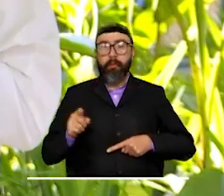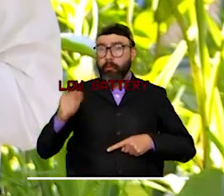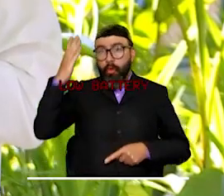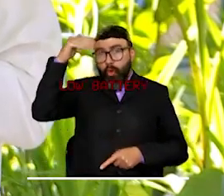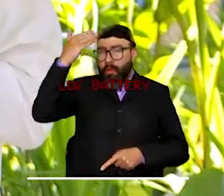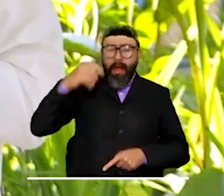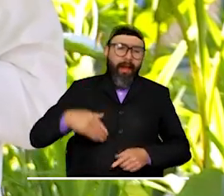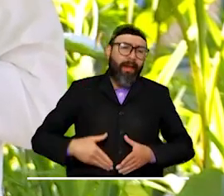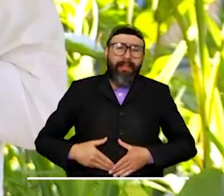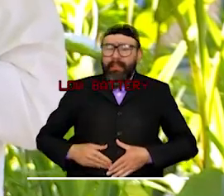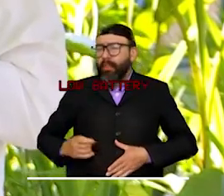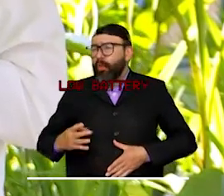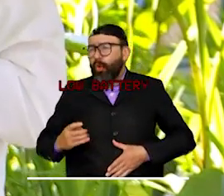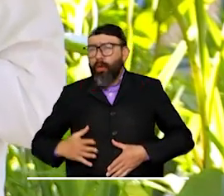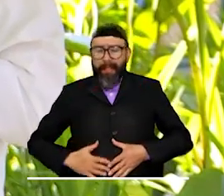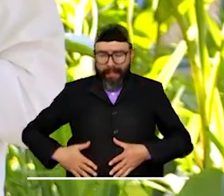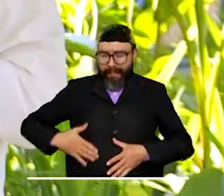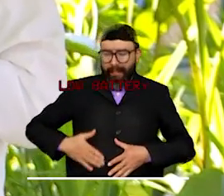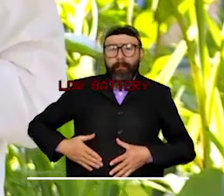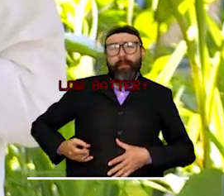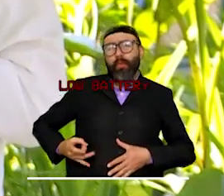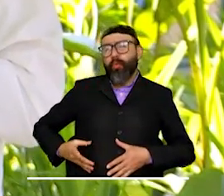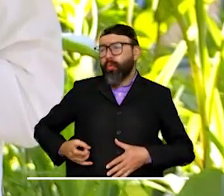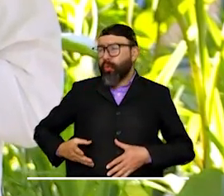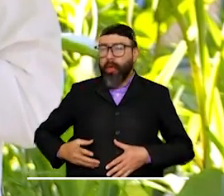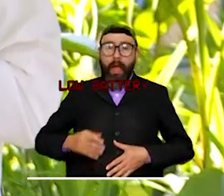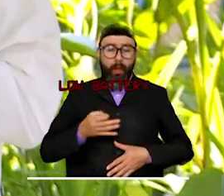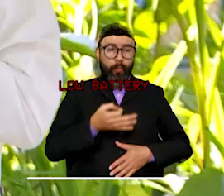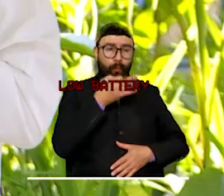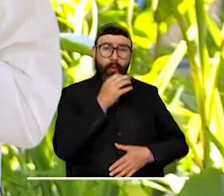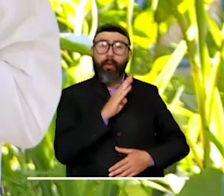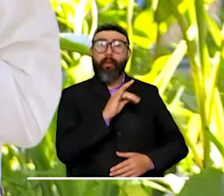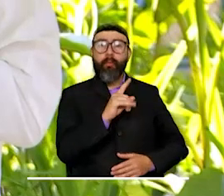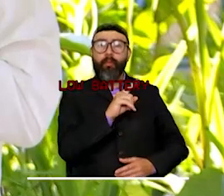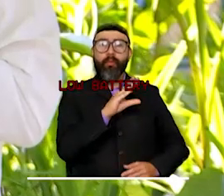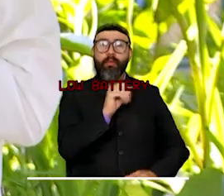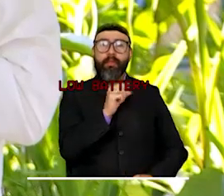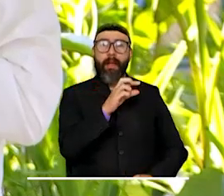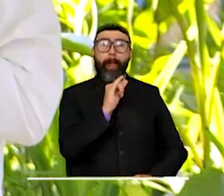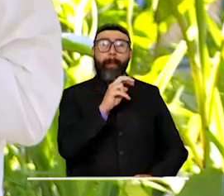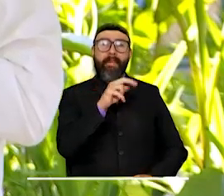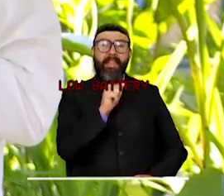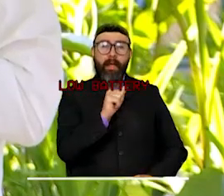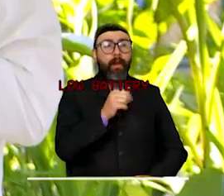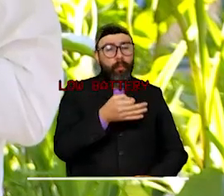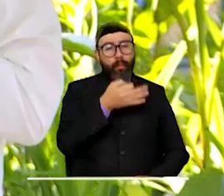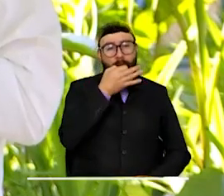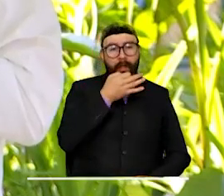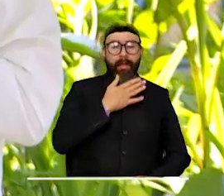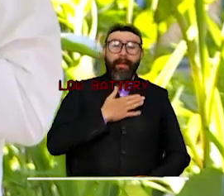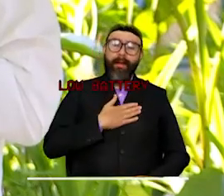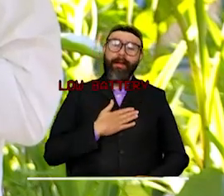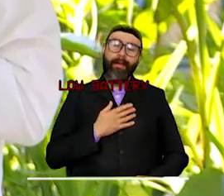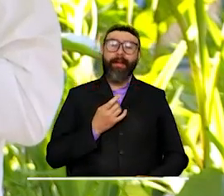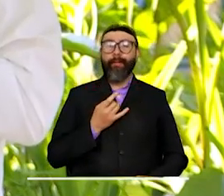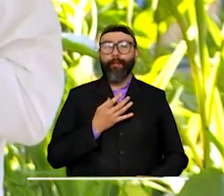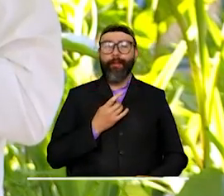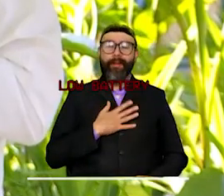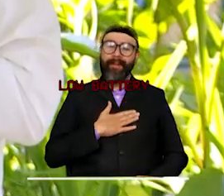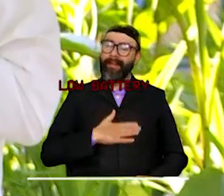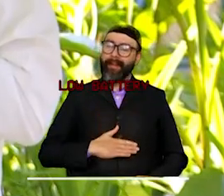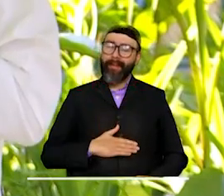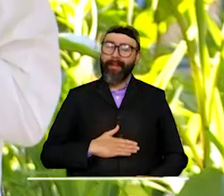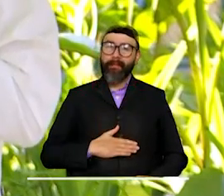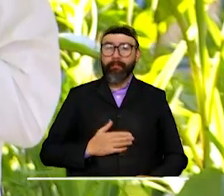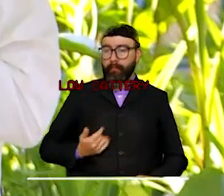dolor bajito en el lado derecho y se tomó una buscapina compuesta. ¿La buscapina le quitó la apendicitis? No,